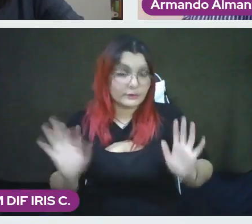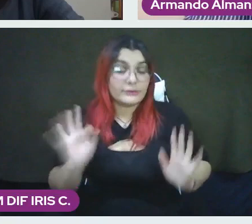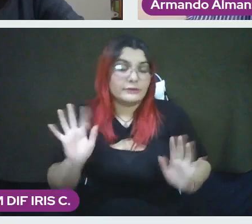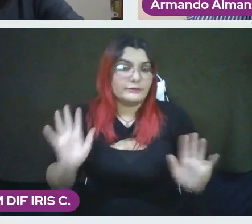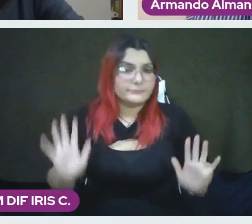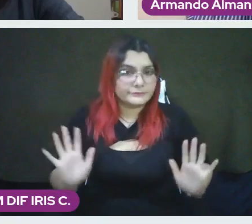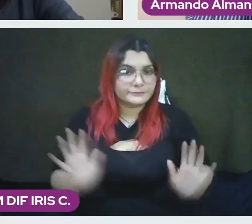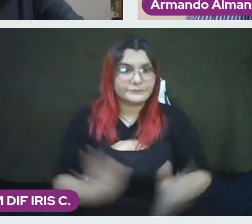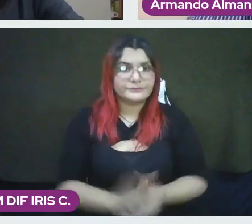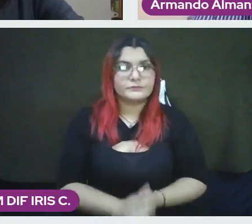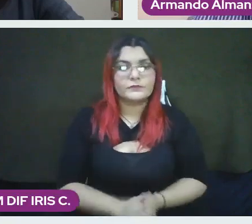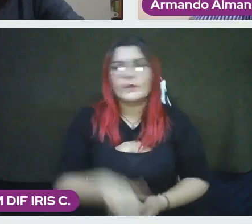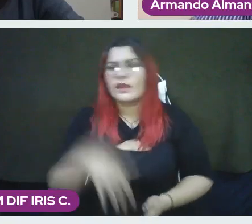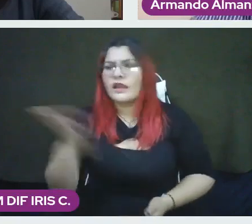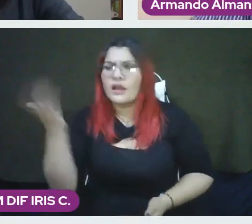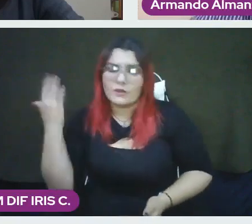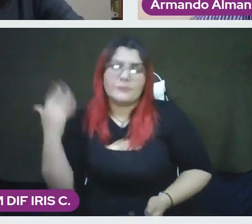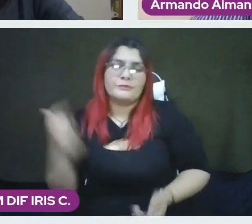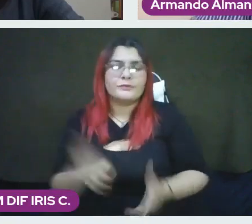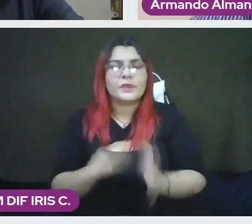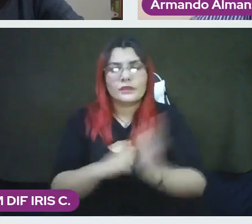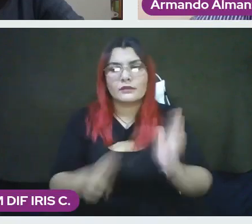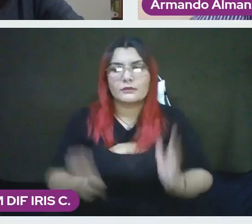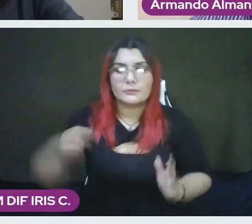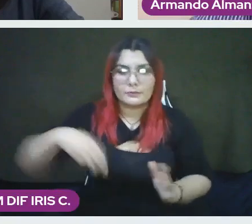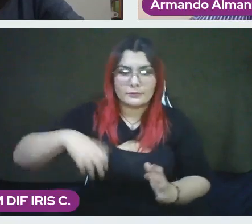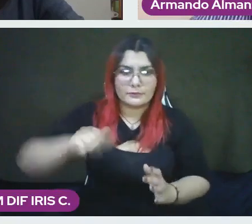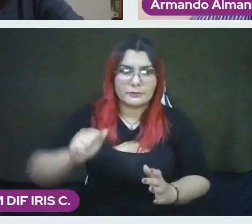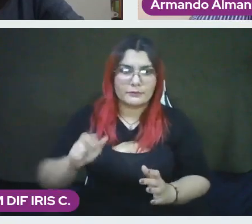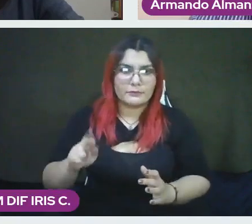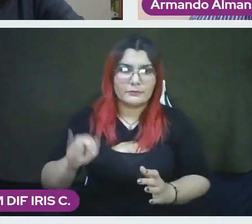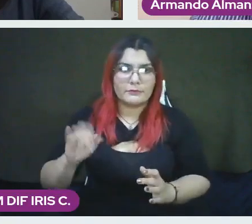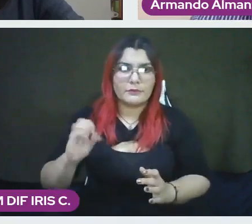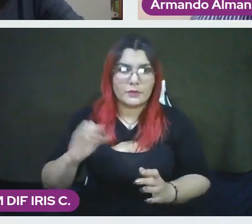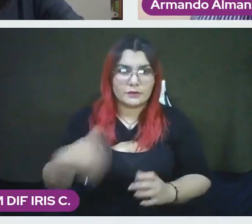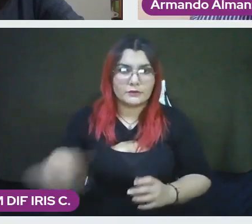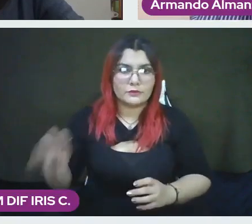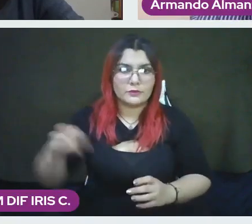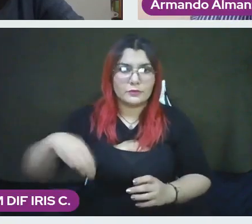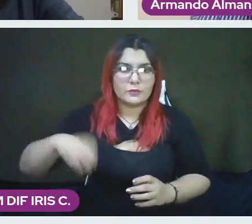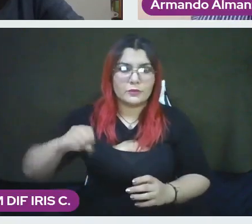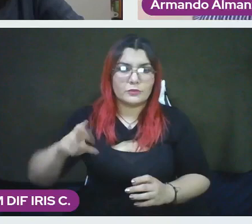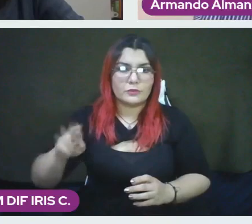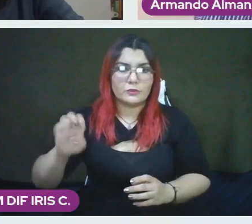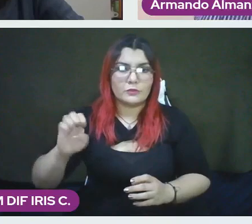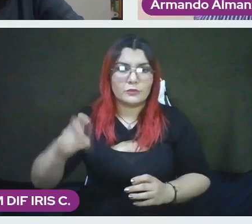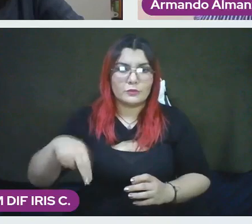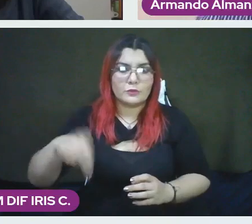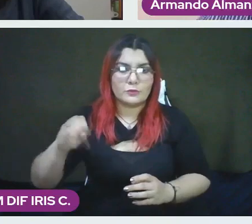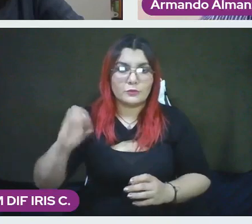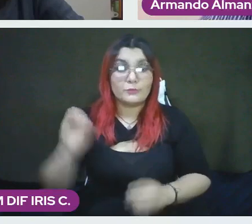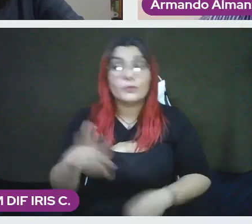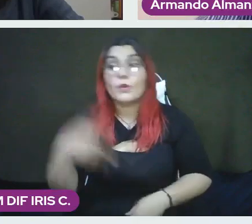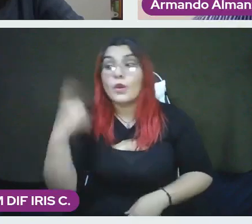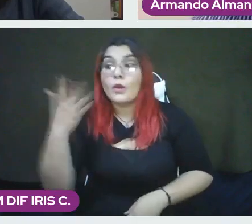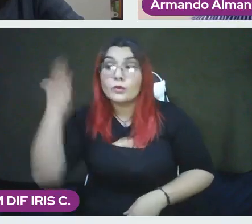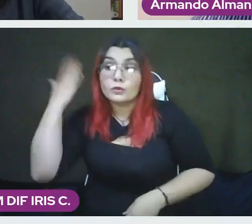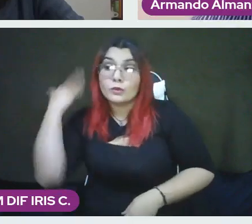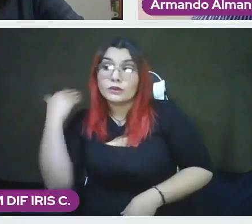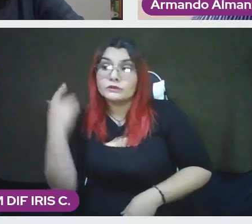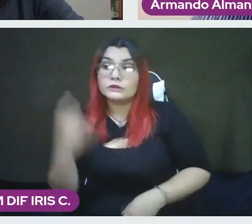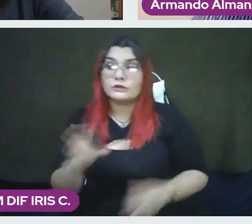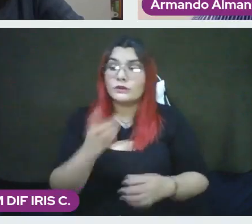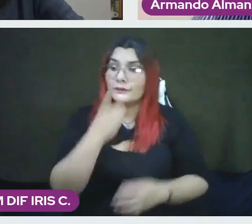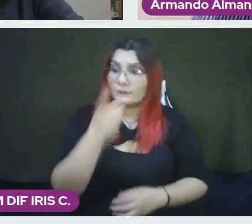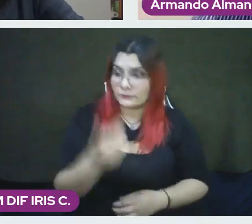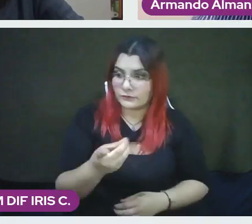reconocido por algunos cómicos a nivel mundial, dijo en una ocasión, La primera obligación del ser humano